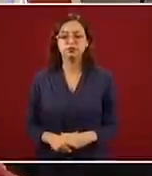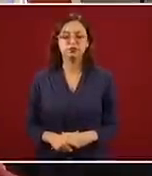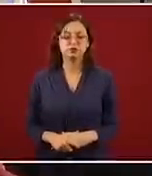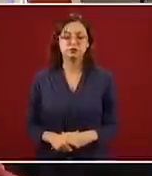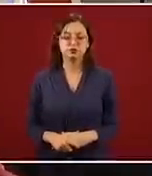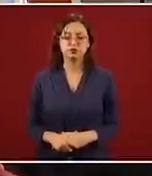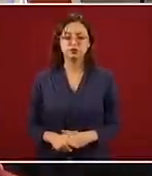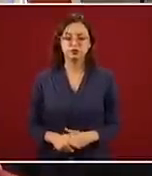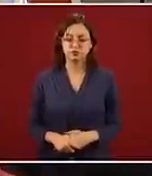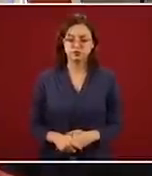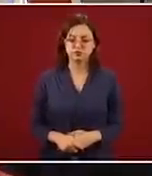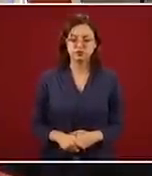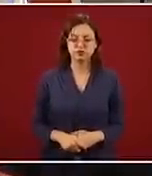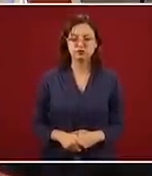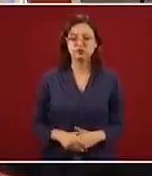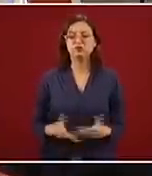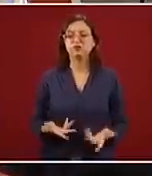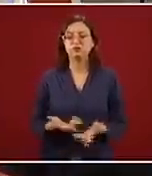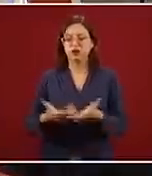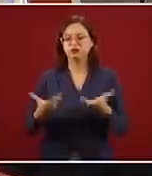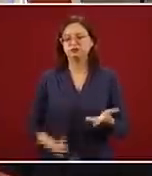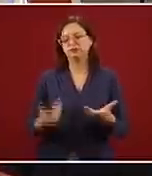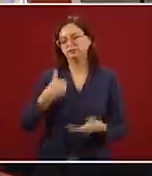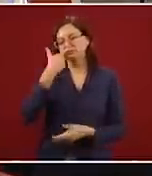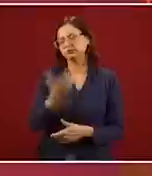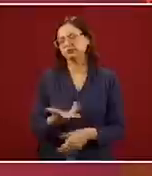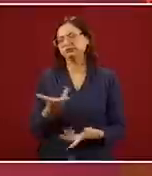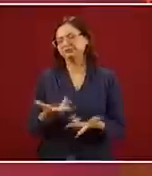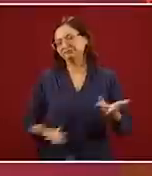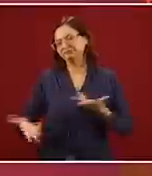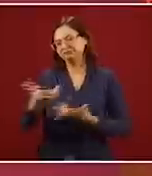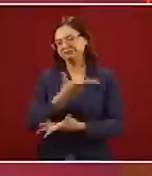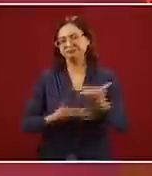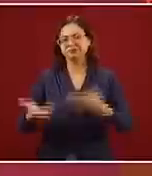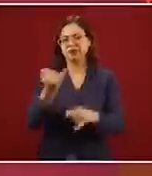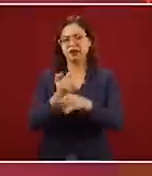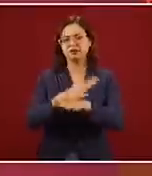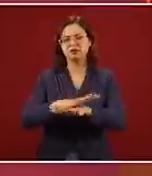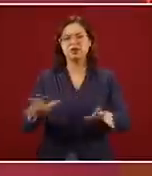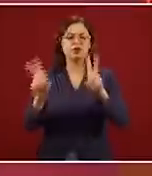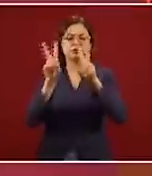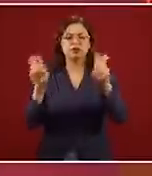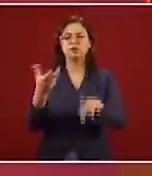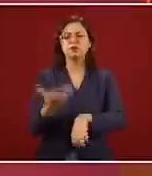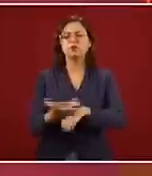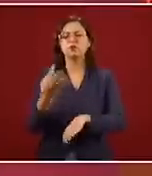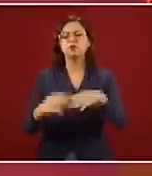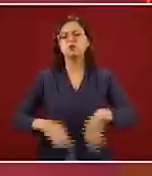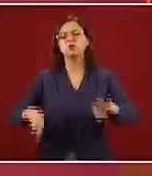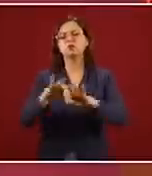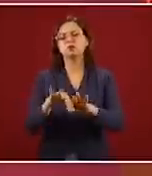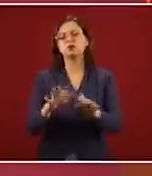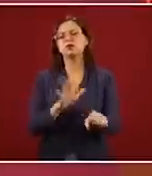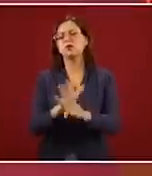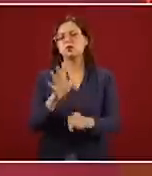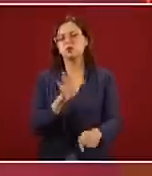una, en forma panorámica, un elemento muy importante, que es el